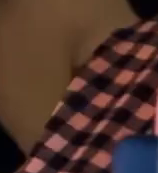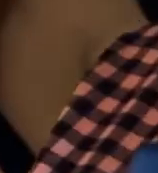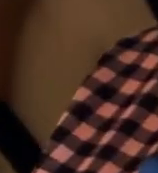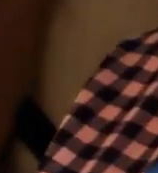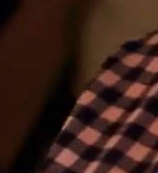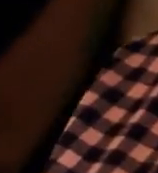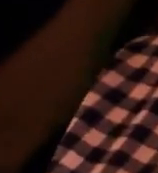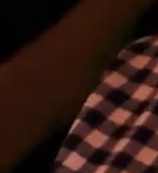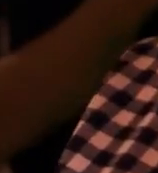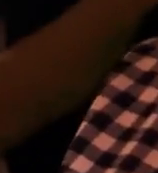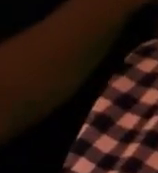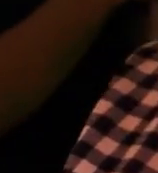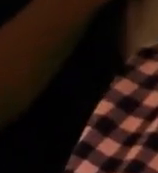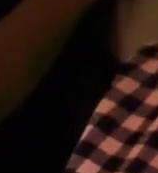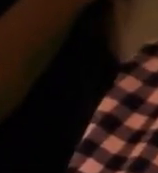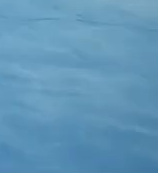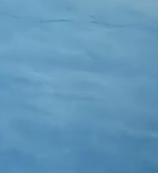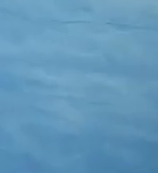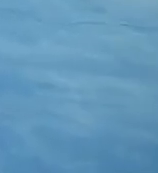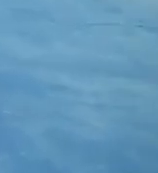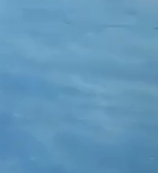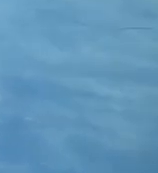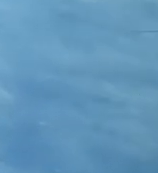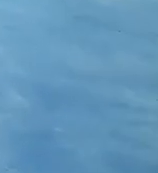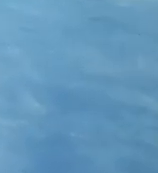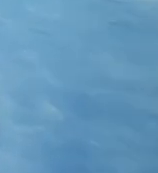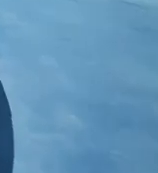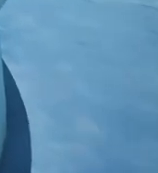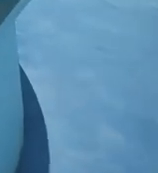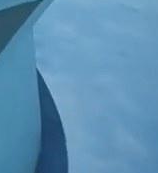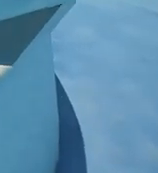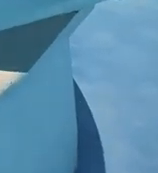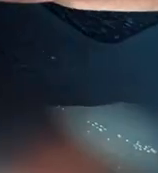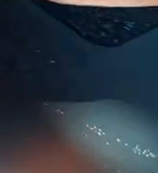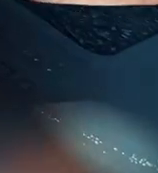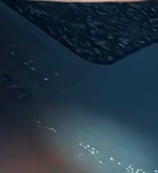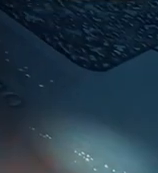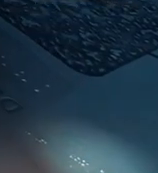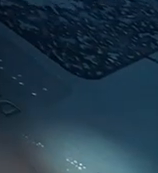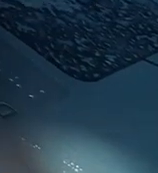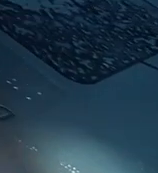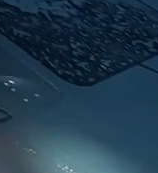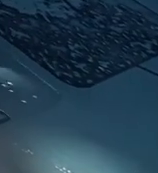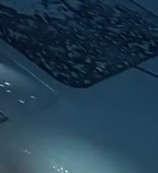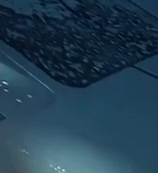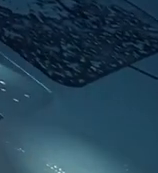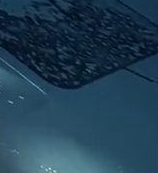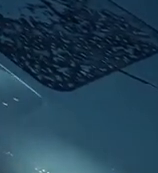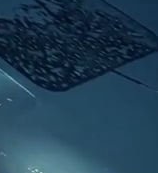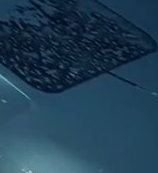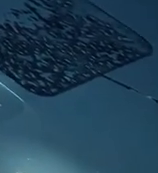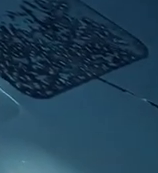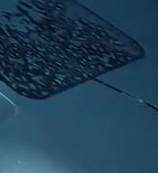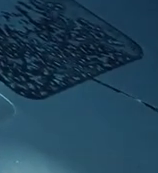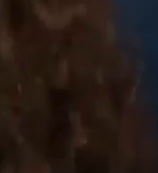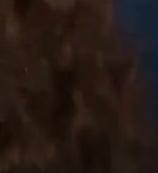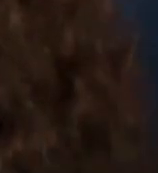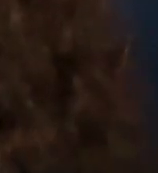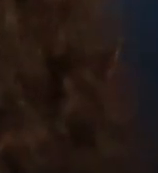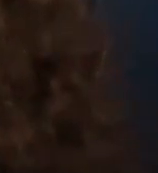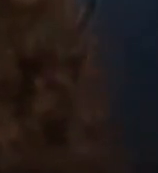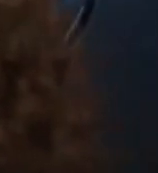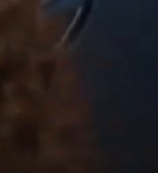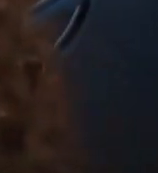implementar ajustes razonables en los espacios y exhibiciones que existen previamente y en desarrollar nuevos proyectos siguiendo los